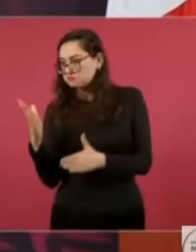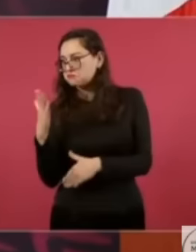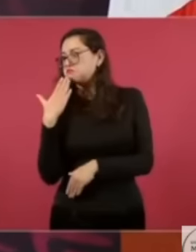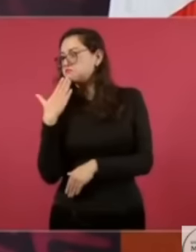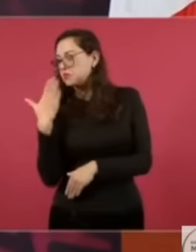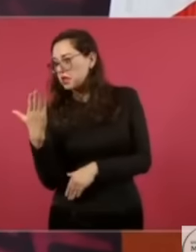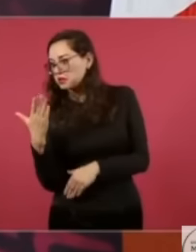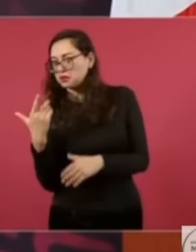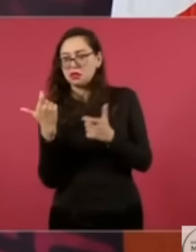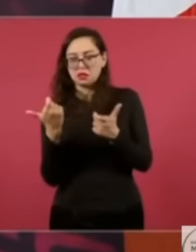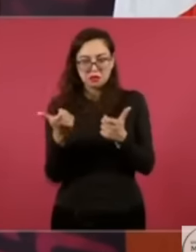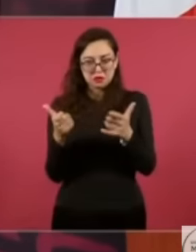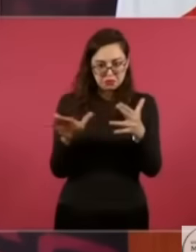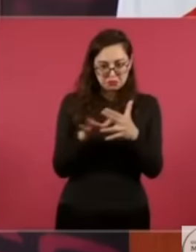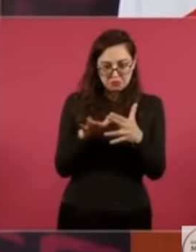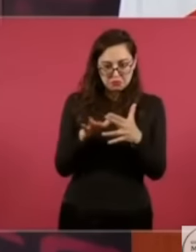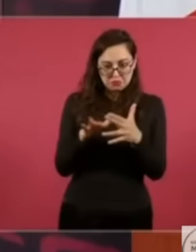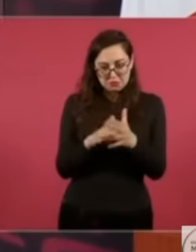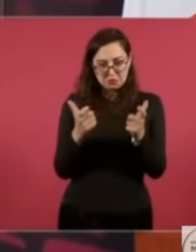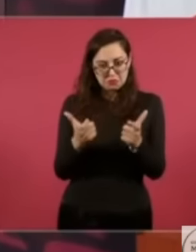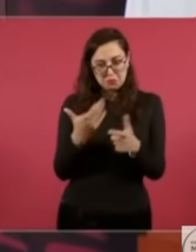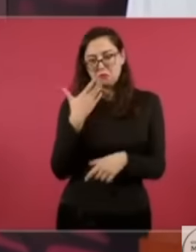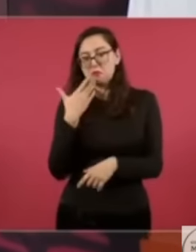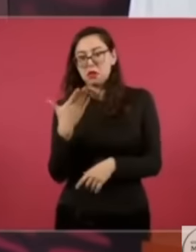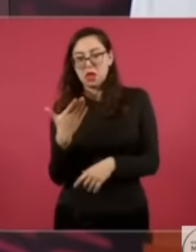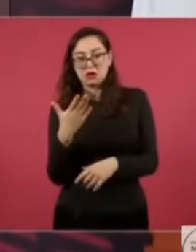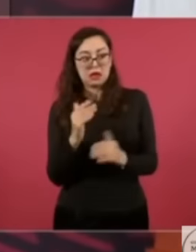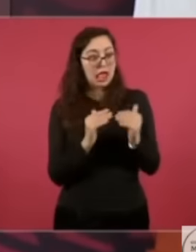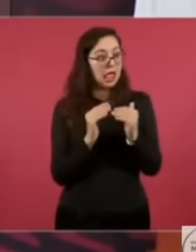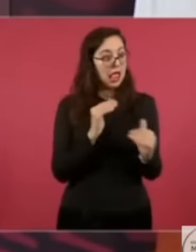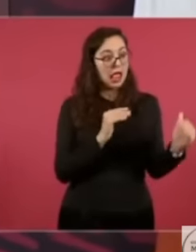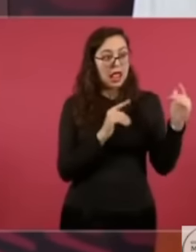de clase media y a los de mero arriba,